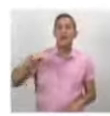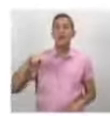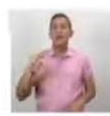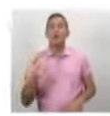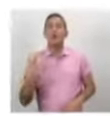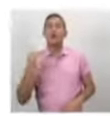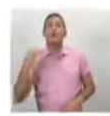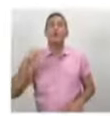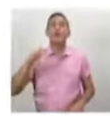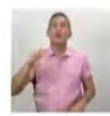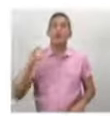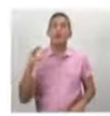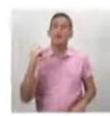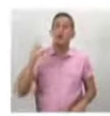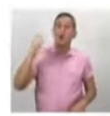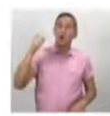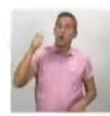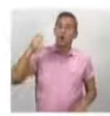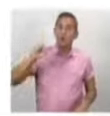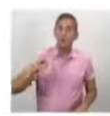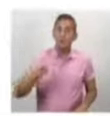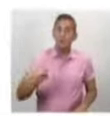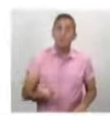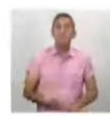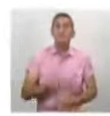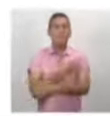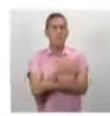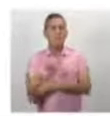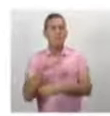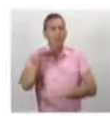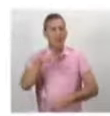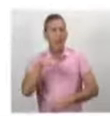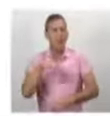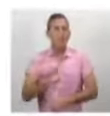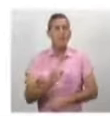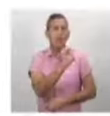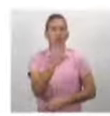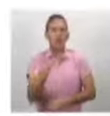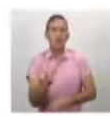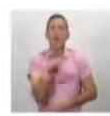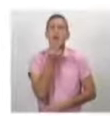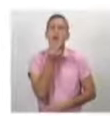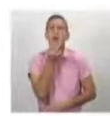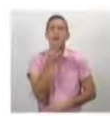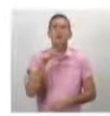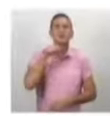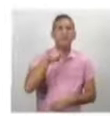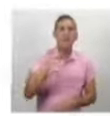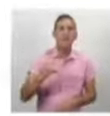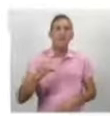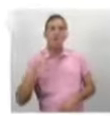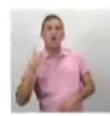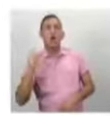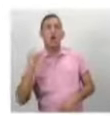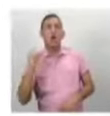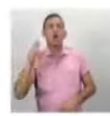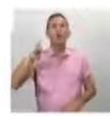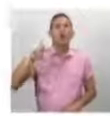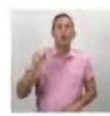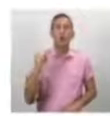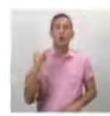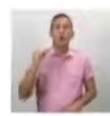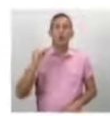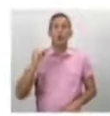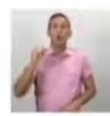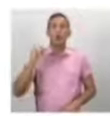en él encontramos los cloroplastos verdes, que son los que contienen la clorofila y es donde se desarrolla la